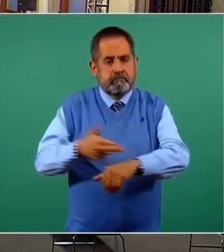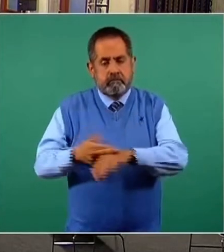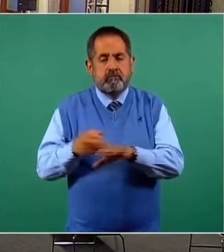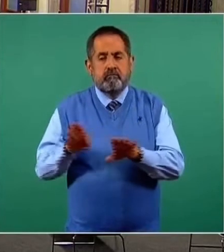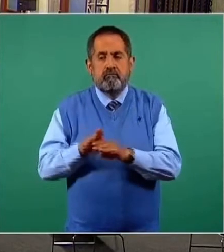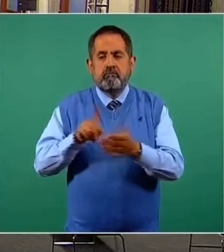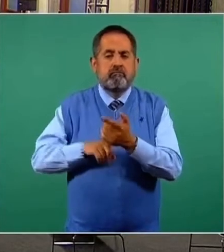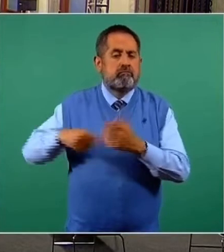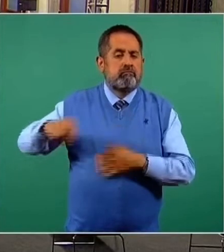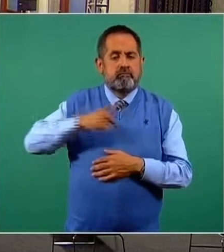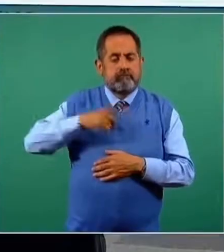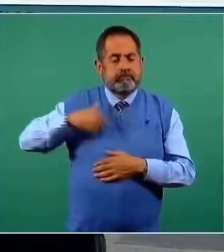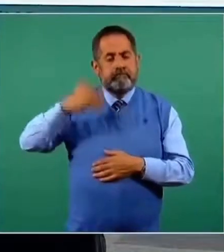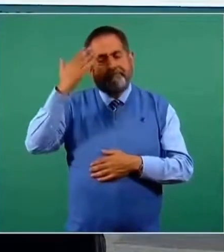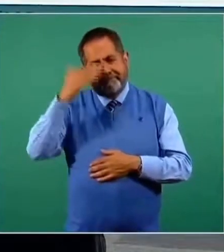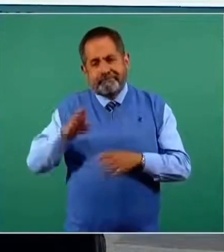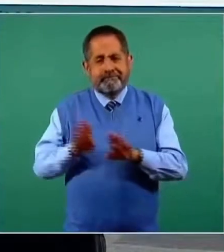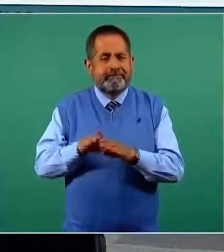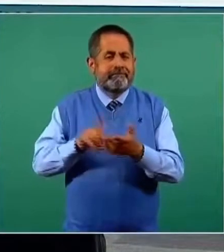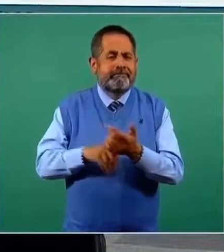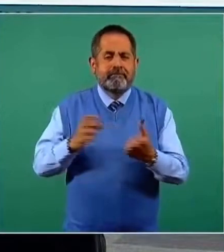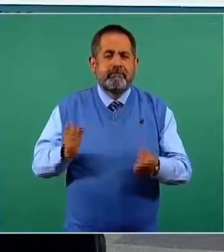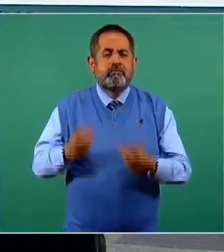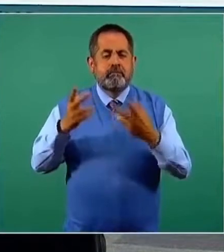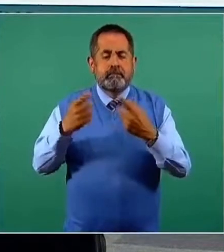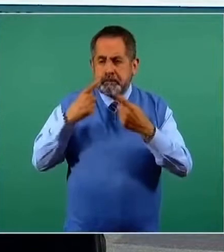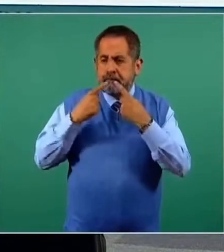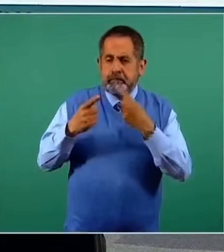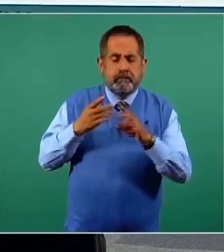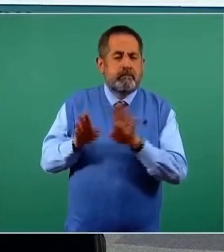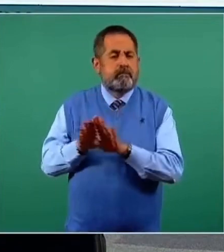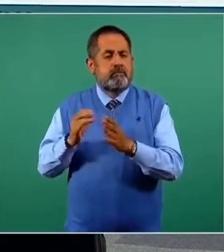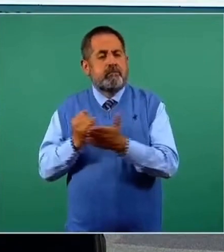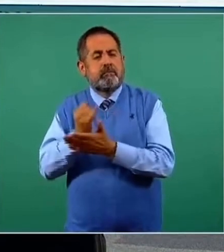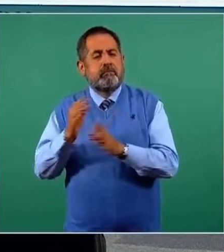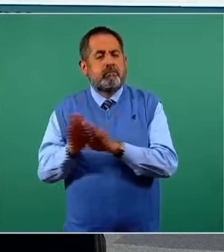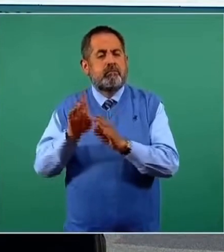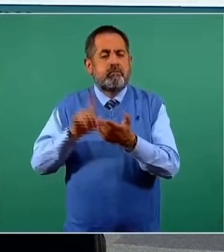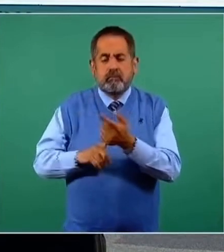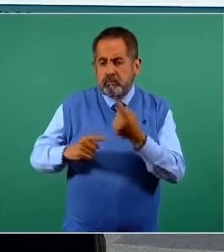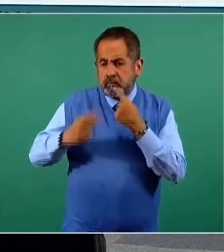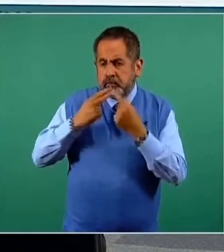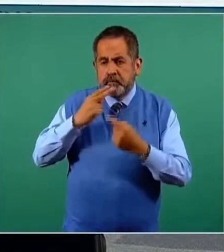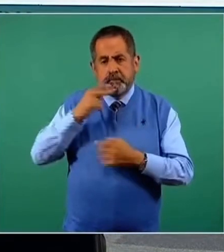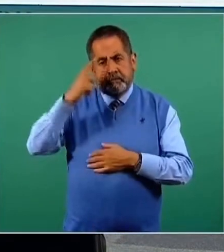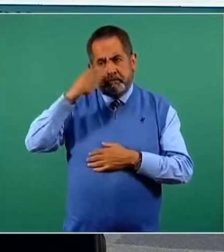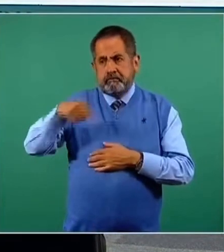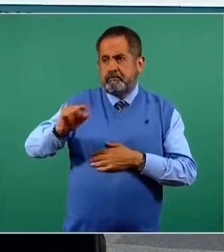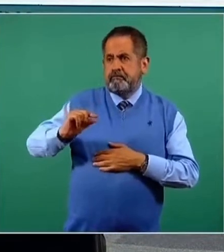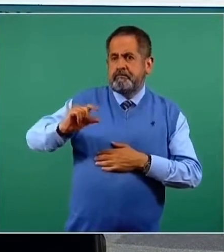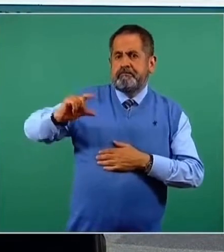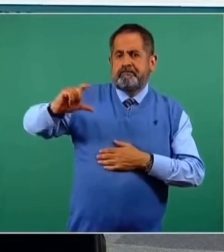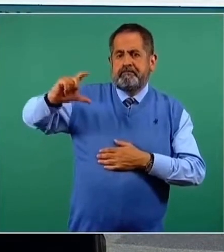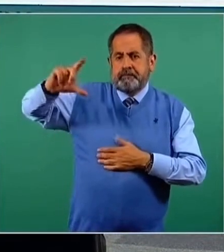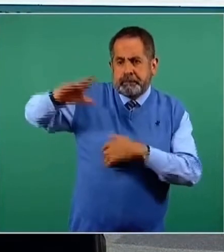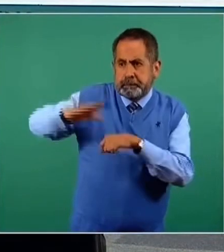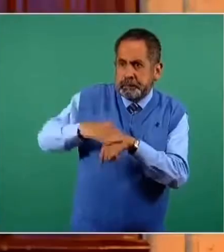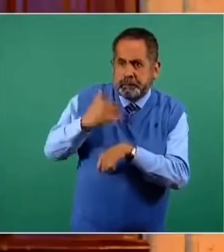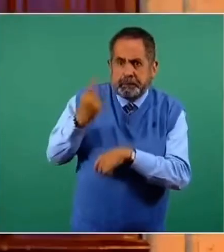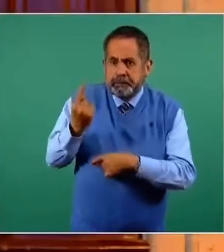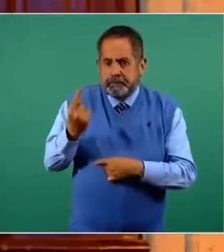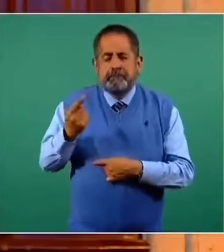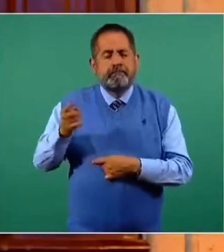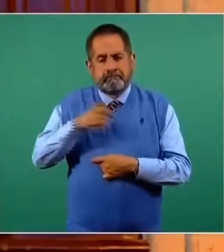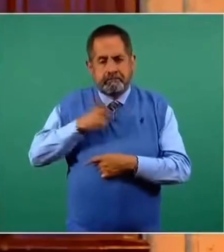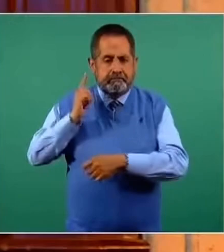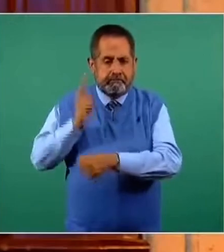muy bien identificados cuáles son los determinantes locales que están contribuyendo al incremento de la actividad epidémica,